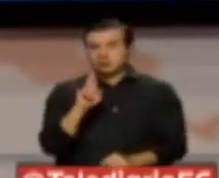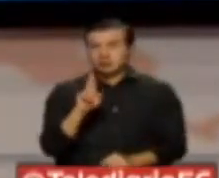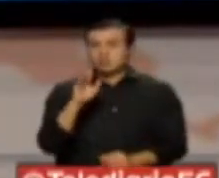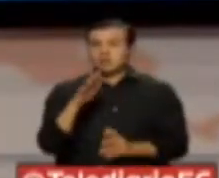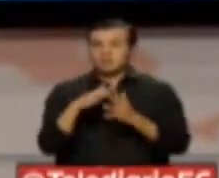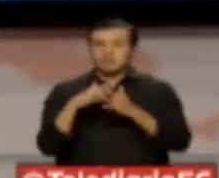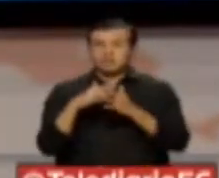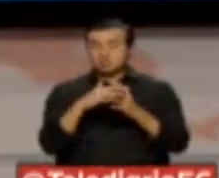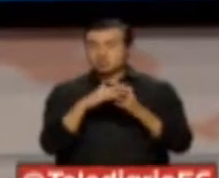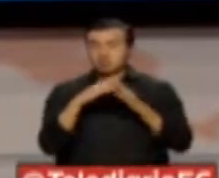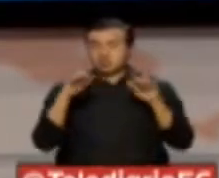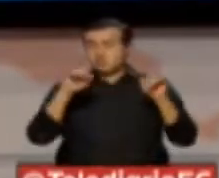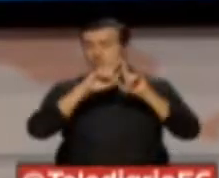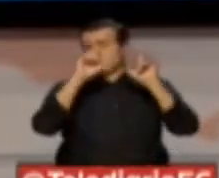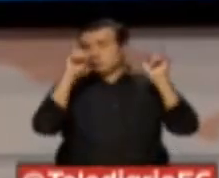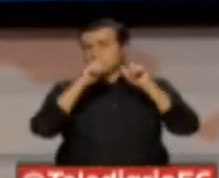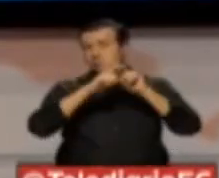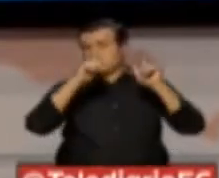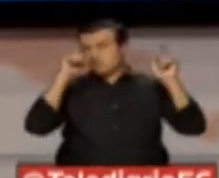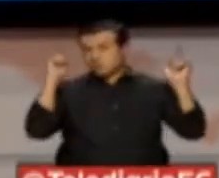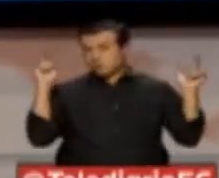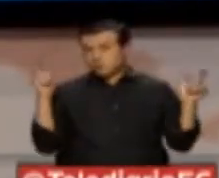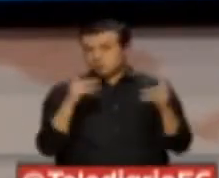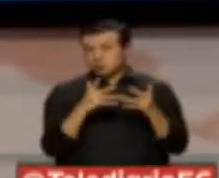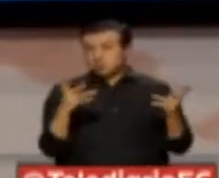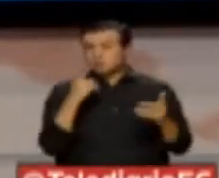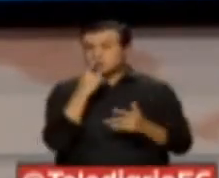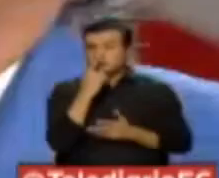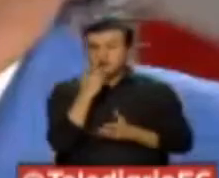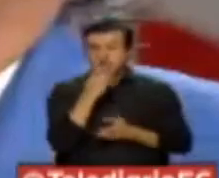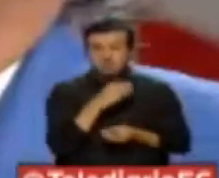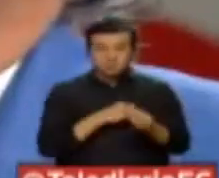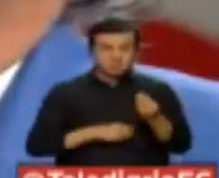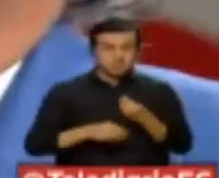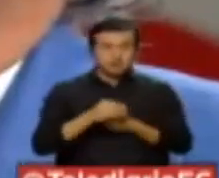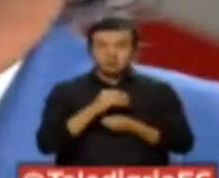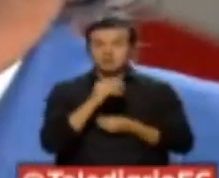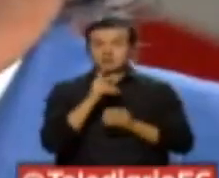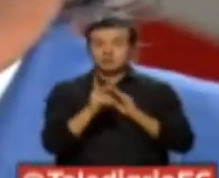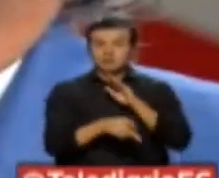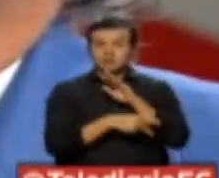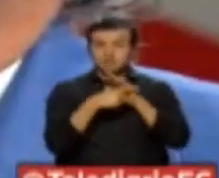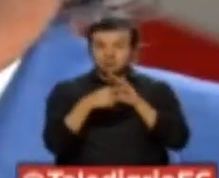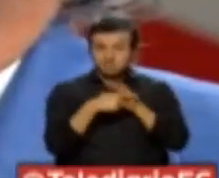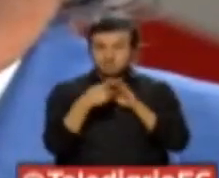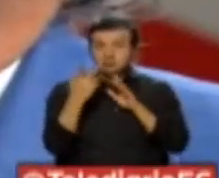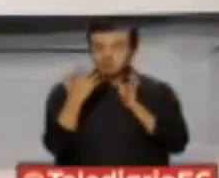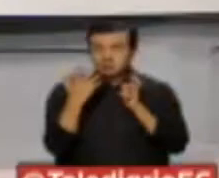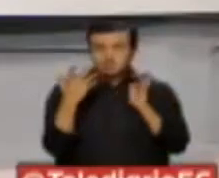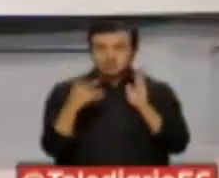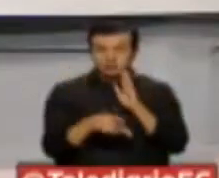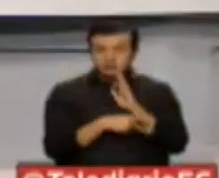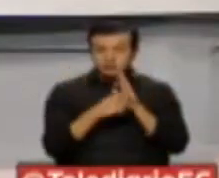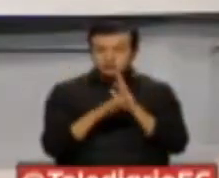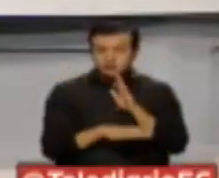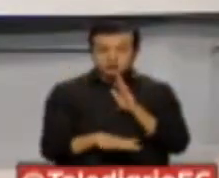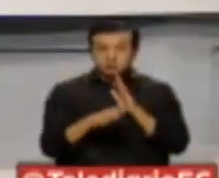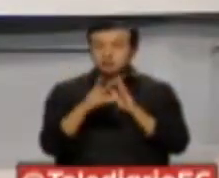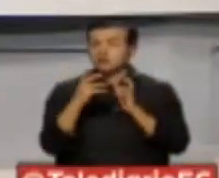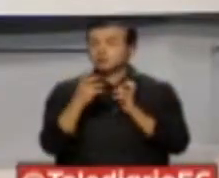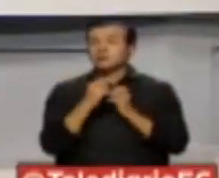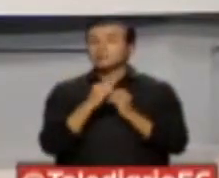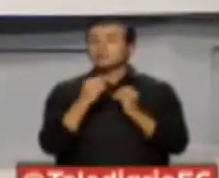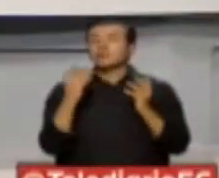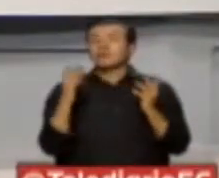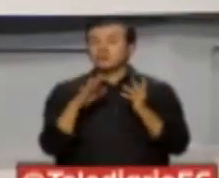norteamericanas más grandes que tiene está interesada invertir en bloques petroleros está invertir está interesada invertir en un porcentaje